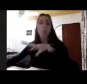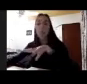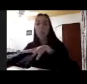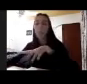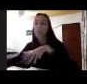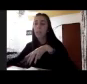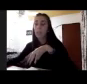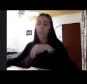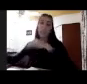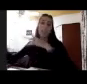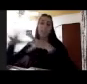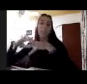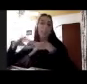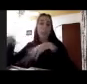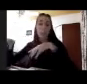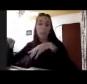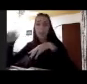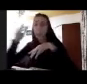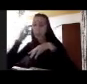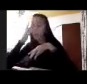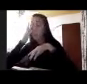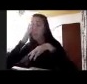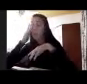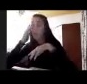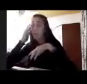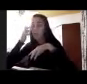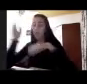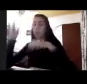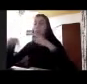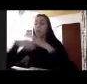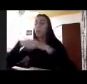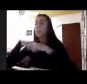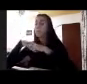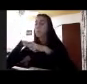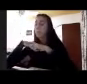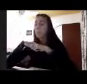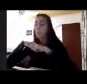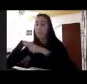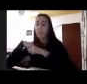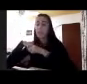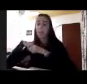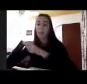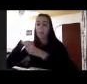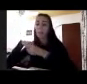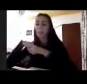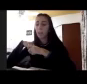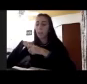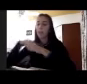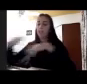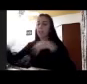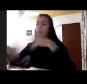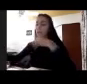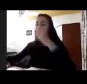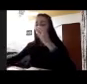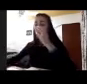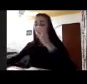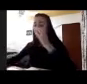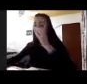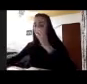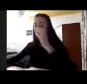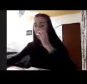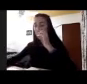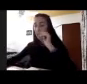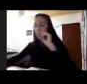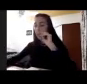según el uso, ya sea de día o de noche, yo le puedo quizá cambiar esa